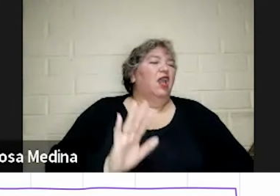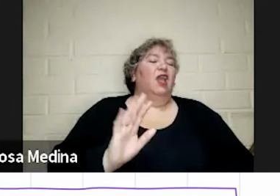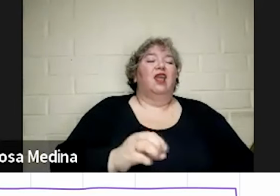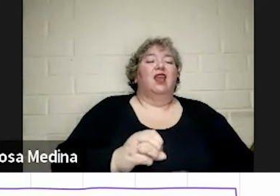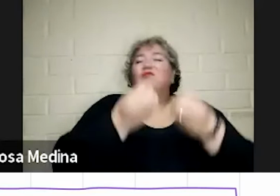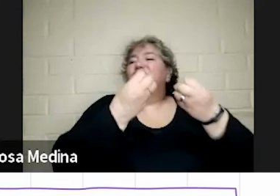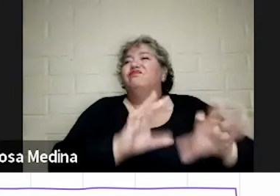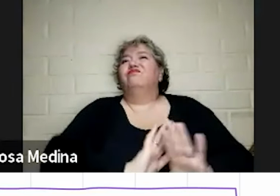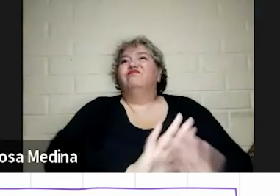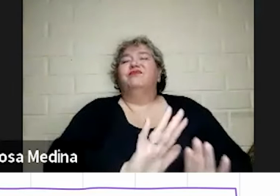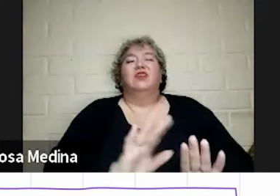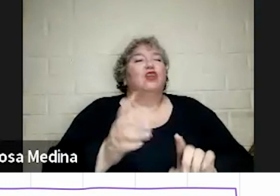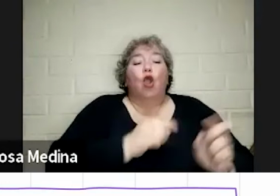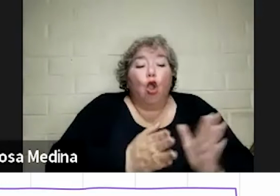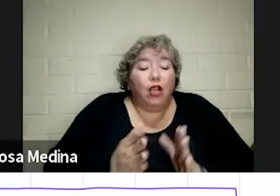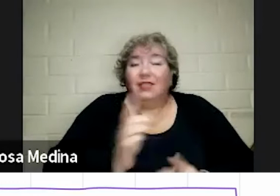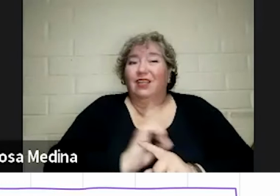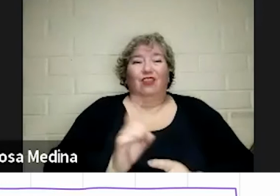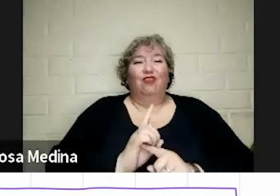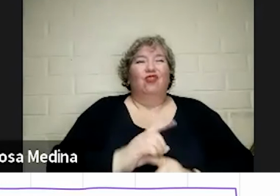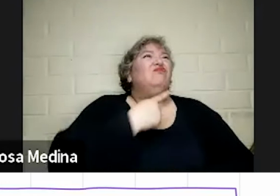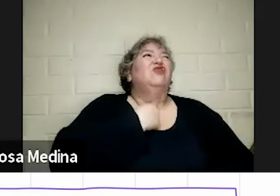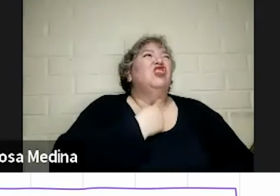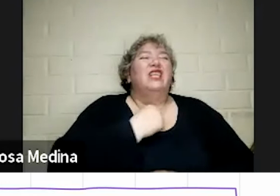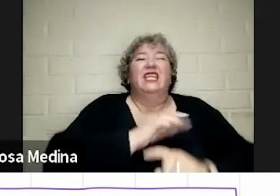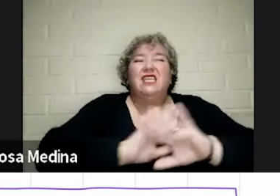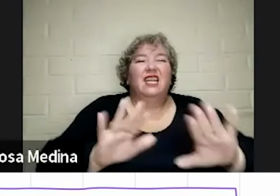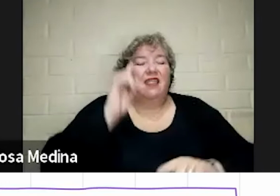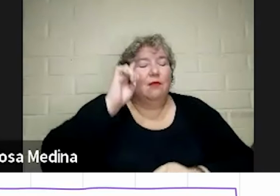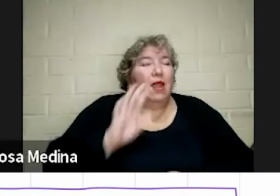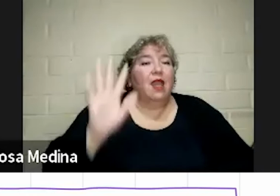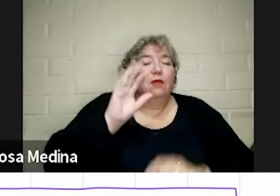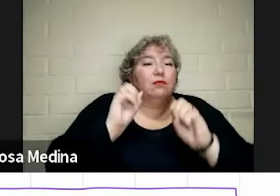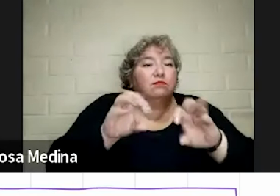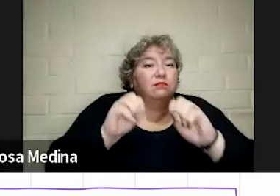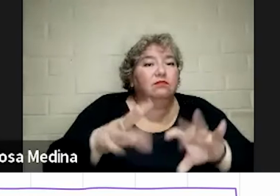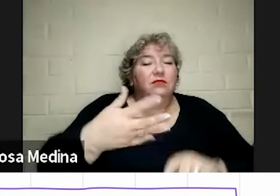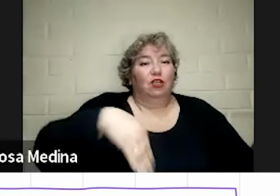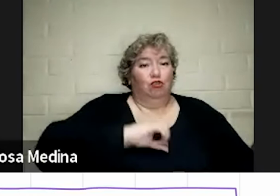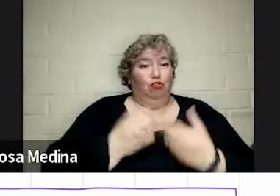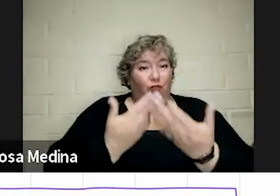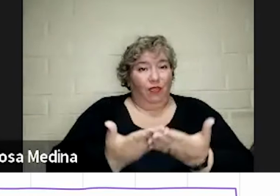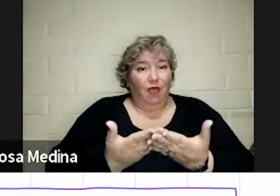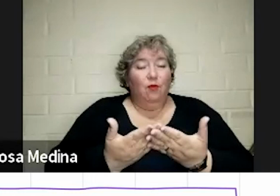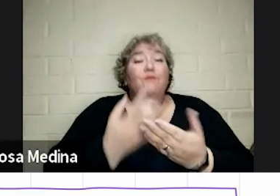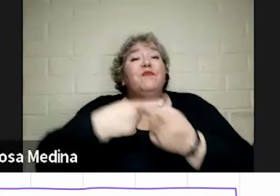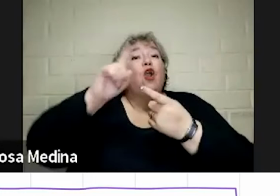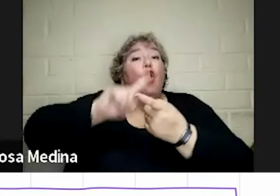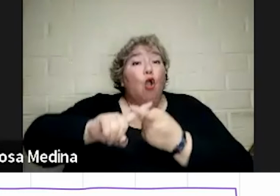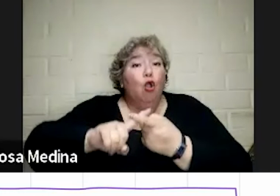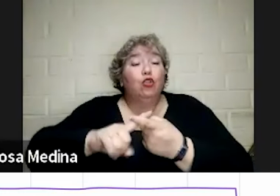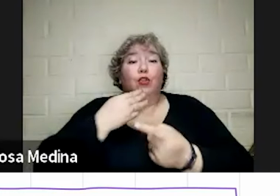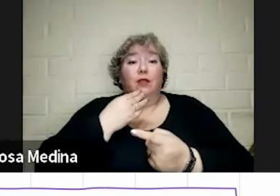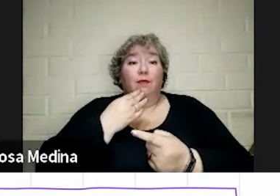que son desorganizados, que no se interesan en los contenidos de aprendizaje que nosotros les estamos entregando. Y otro tipo de estudiantes con los que a veces